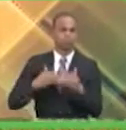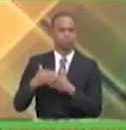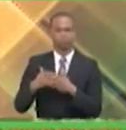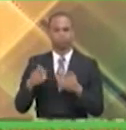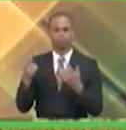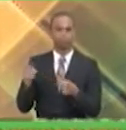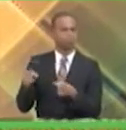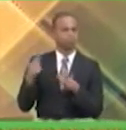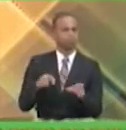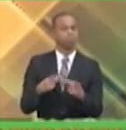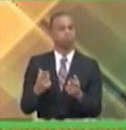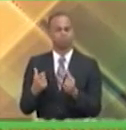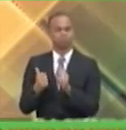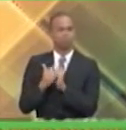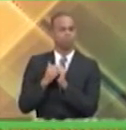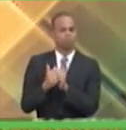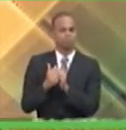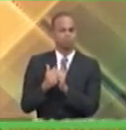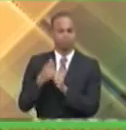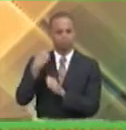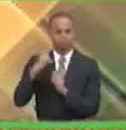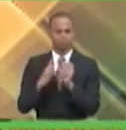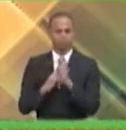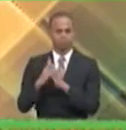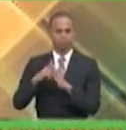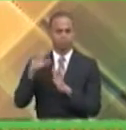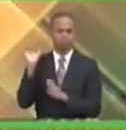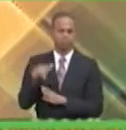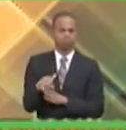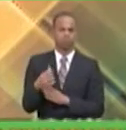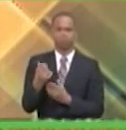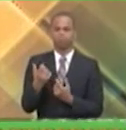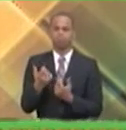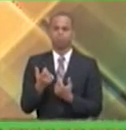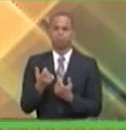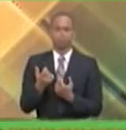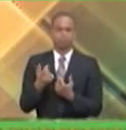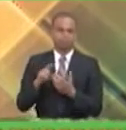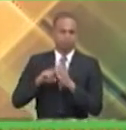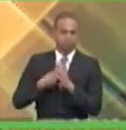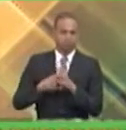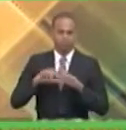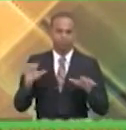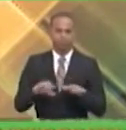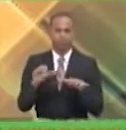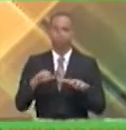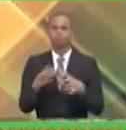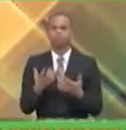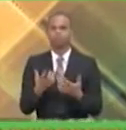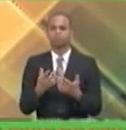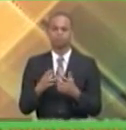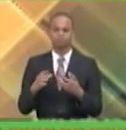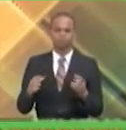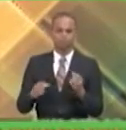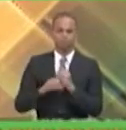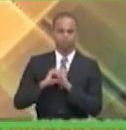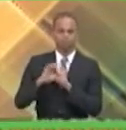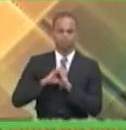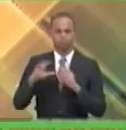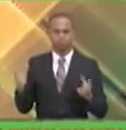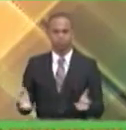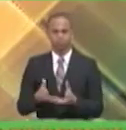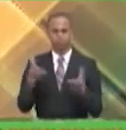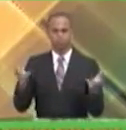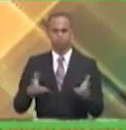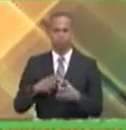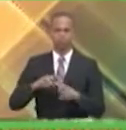va, acompañarlo también en el desarrollo de esta iniciativa, en la promoción, en